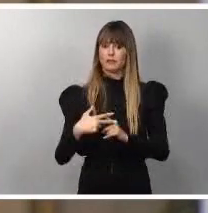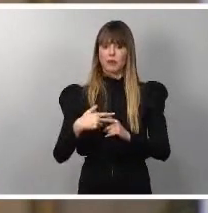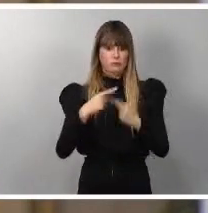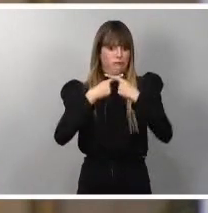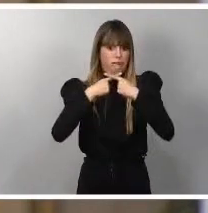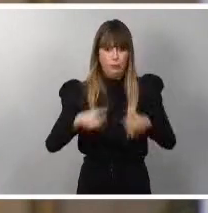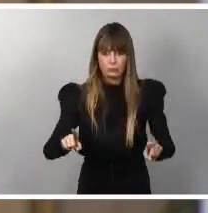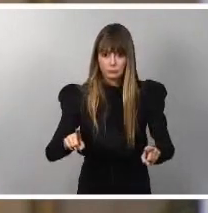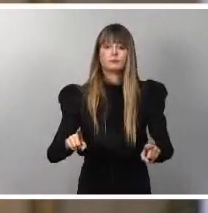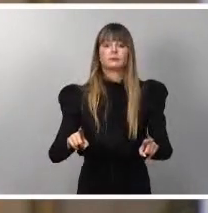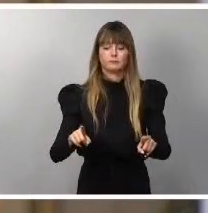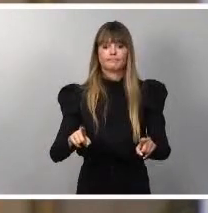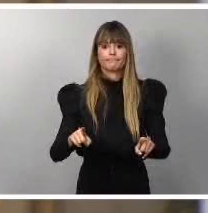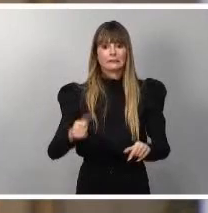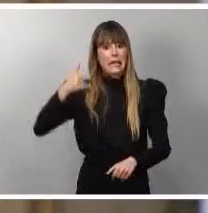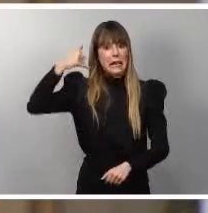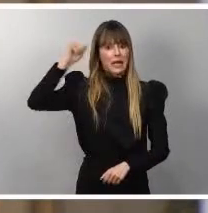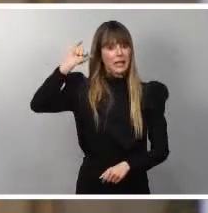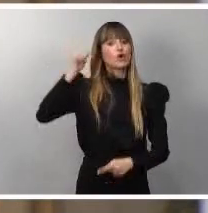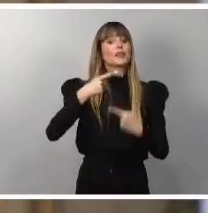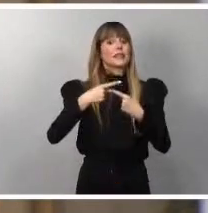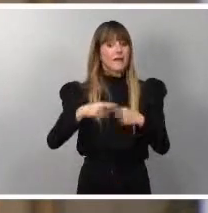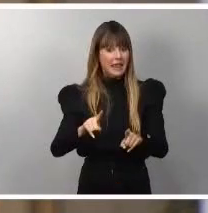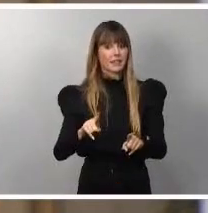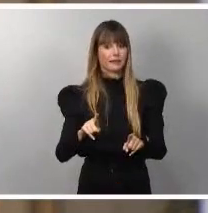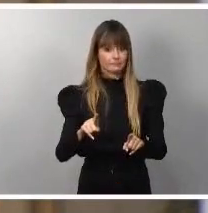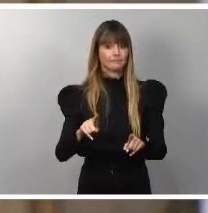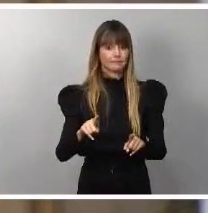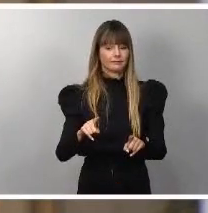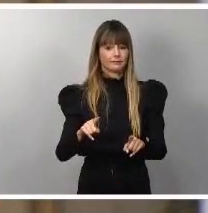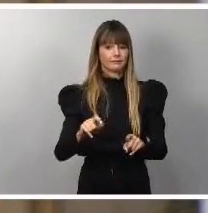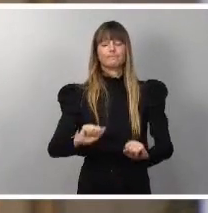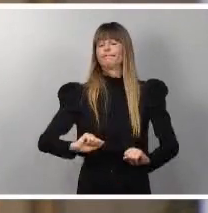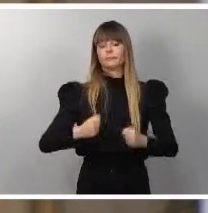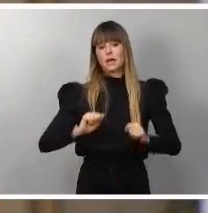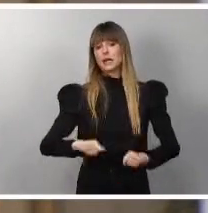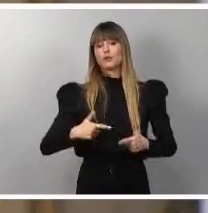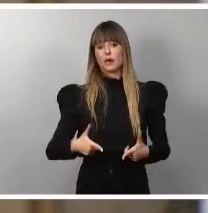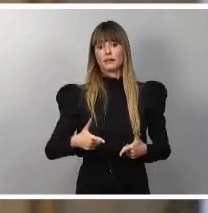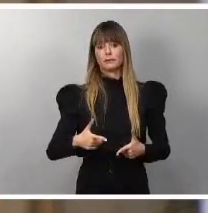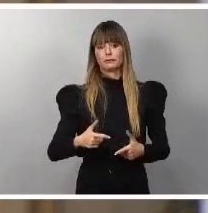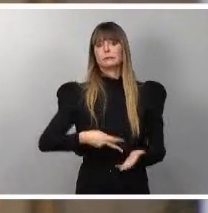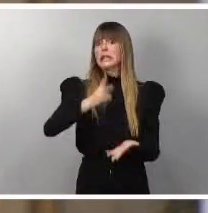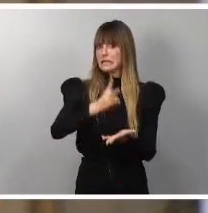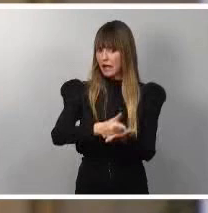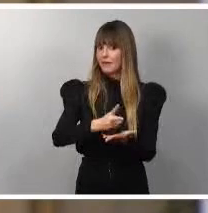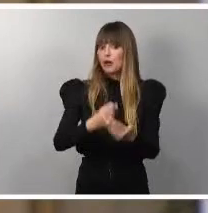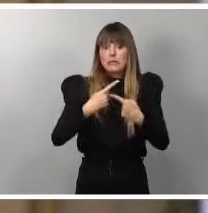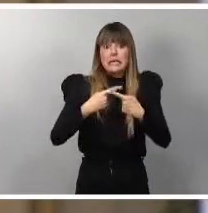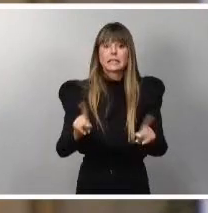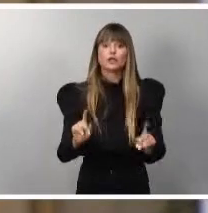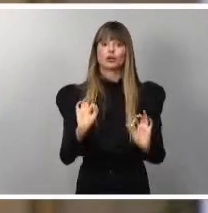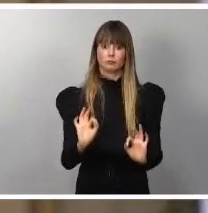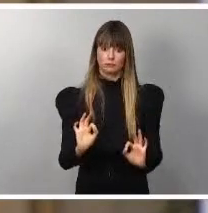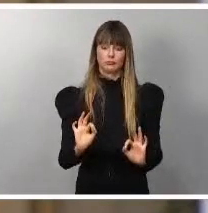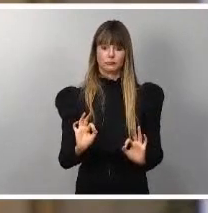distinta, el riesgo es diferente y evidentemente la naturaleza del desafío es distinta. No